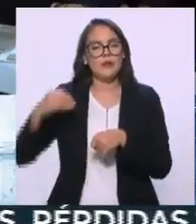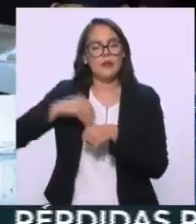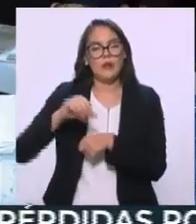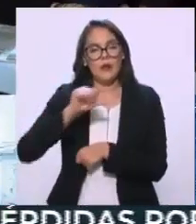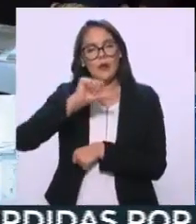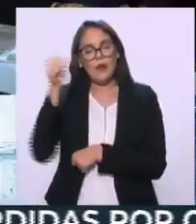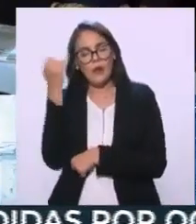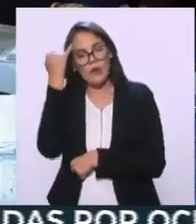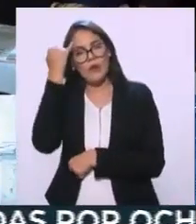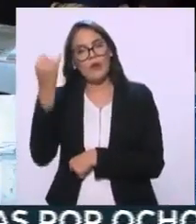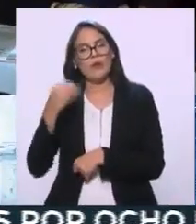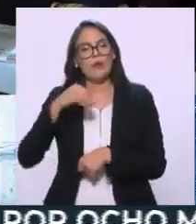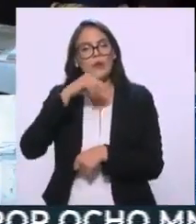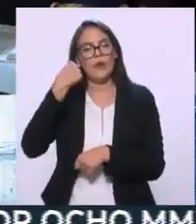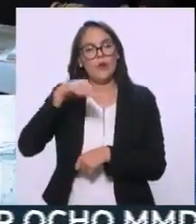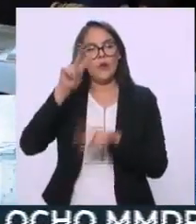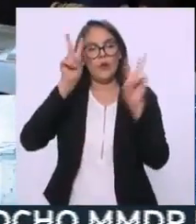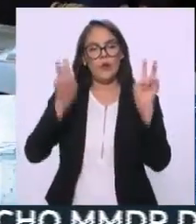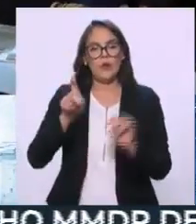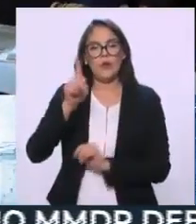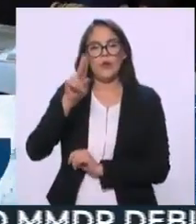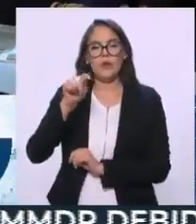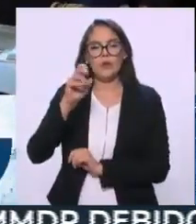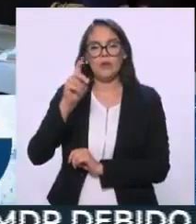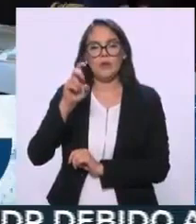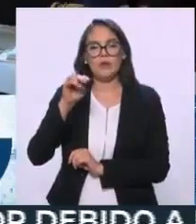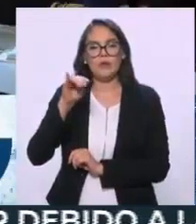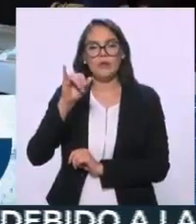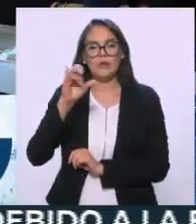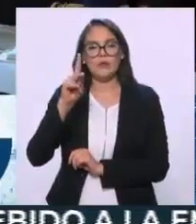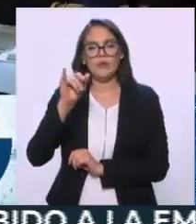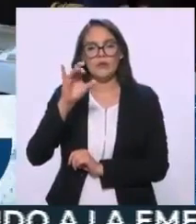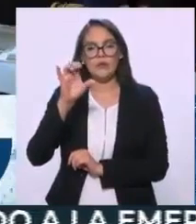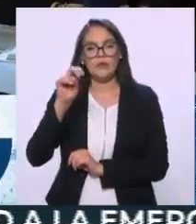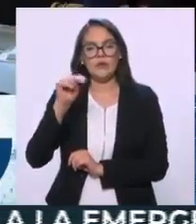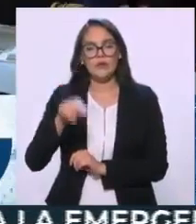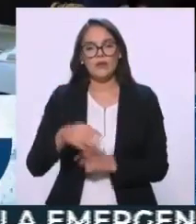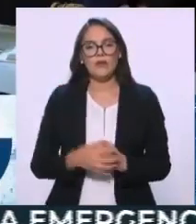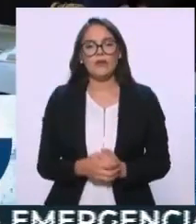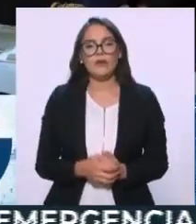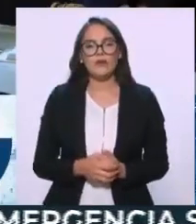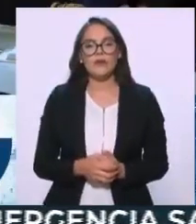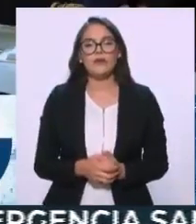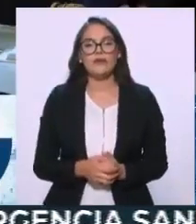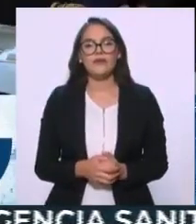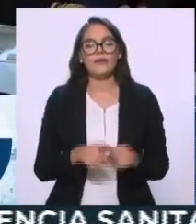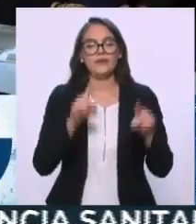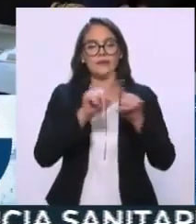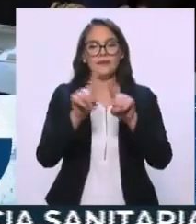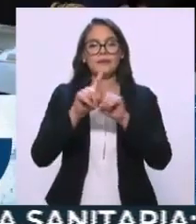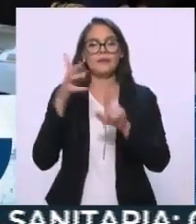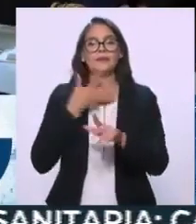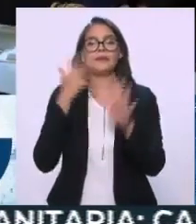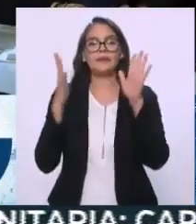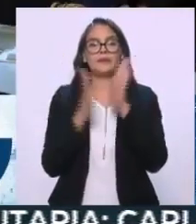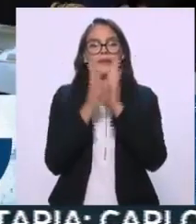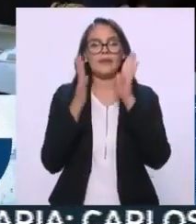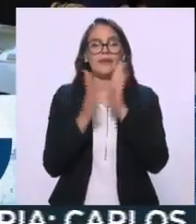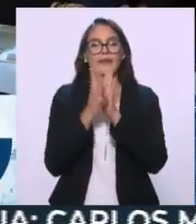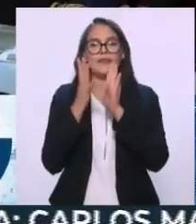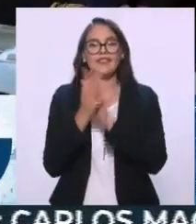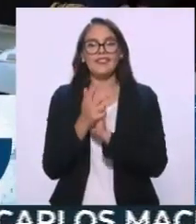Punto de Emancipación? Bueno, en ese espacio Punto de Emancipación han participado, digamos, actores